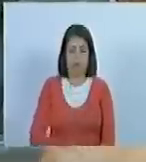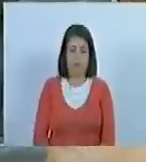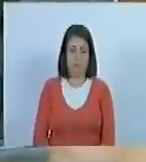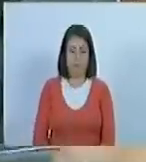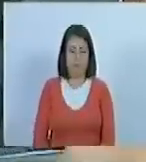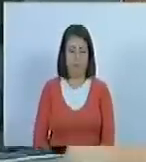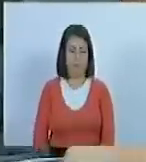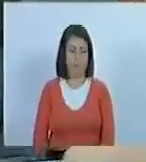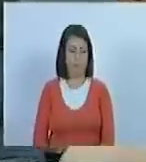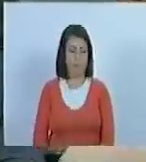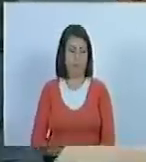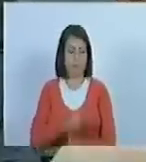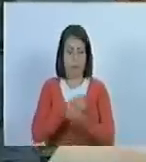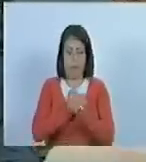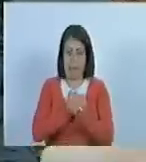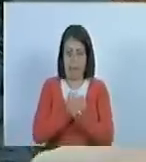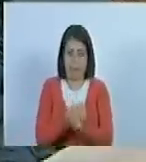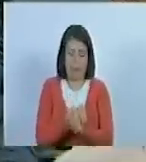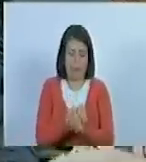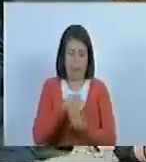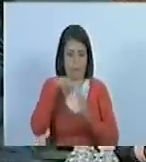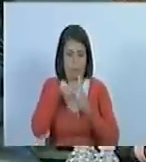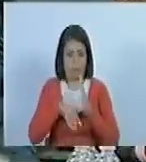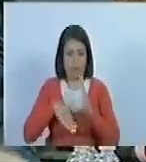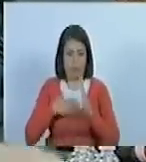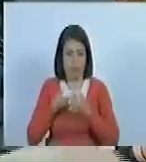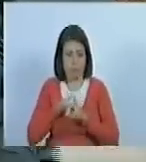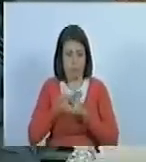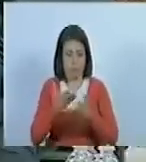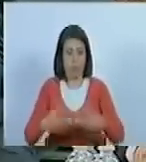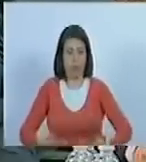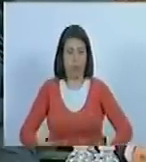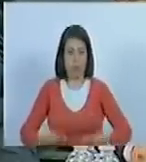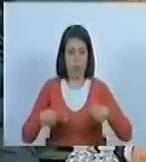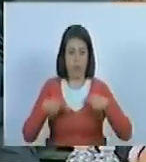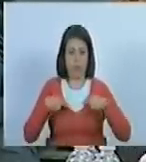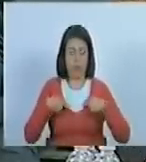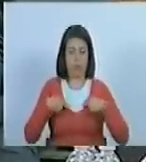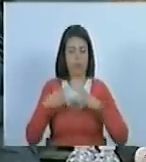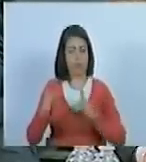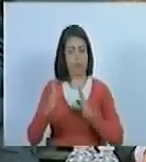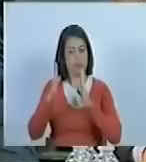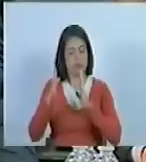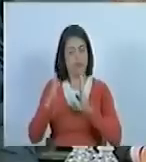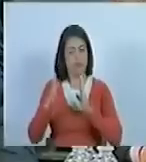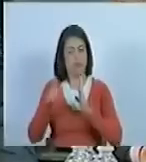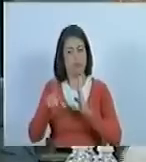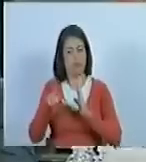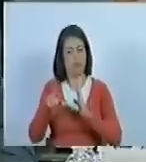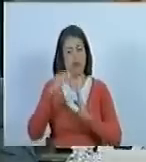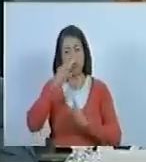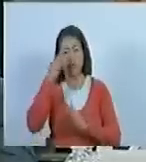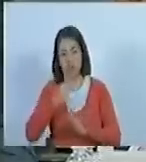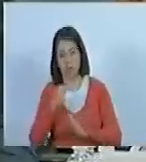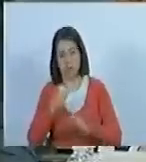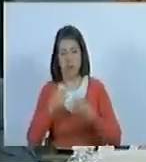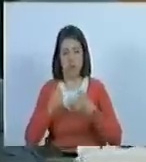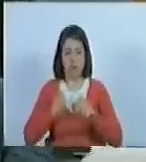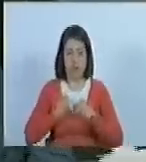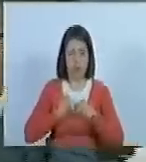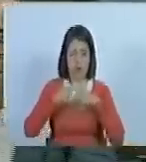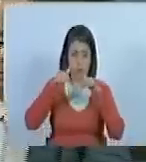El periodismo es una pasión insaciable que solo puede dirigirse y humanizarse por su confrontación descarnada con la realidad,